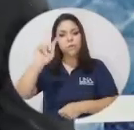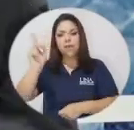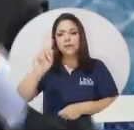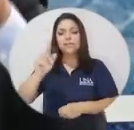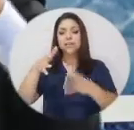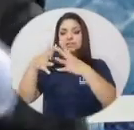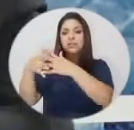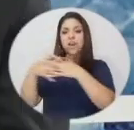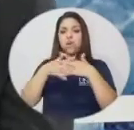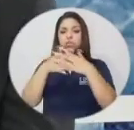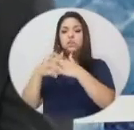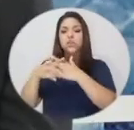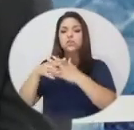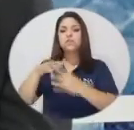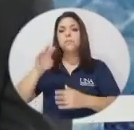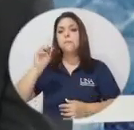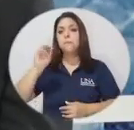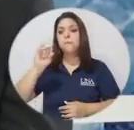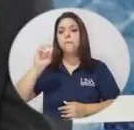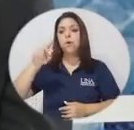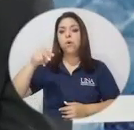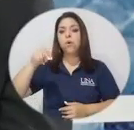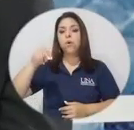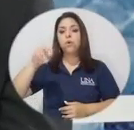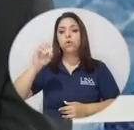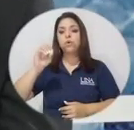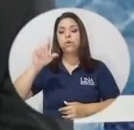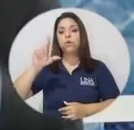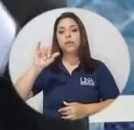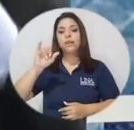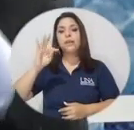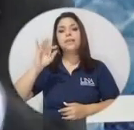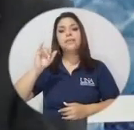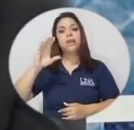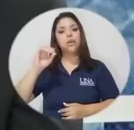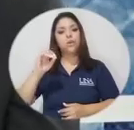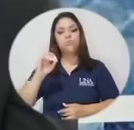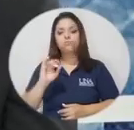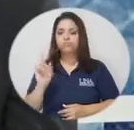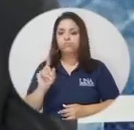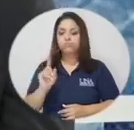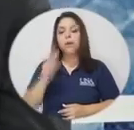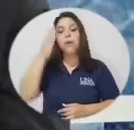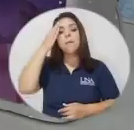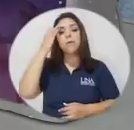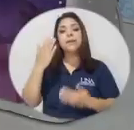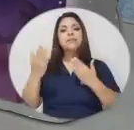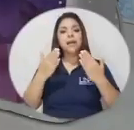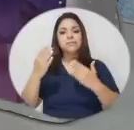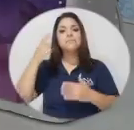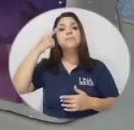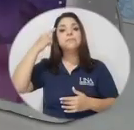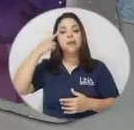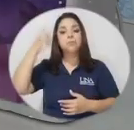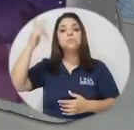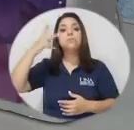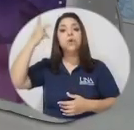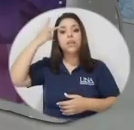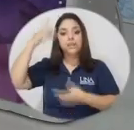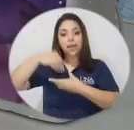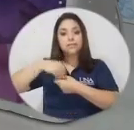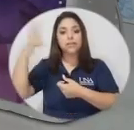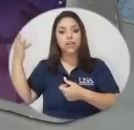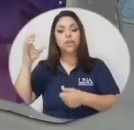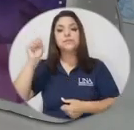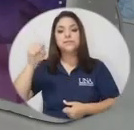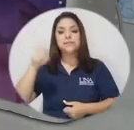de que los Estados Unidos es un pueblo monolítico. Sí. Lo podemos ver monolítico tal vez en política exterior y tendemos a